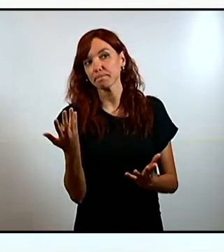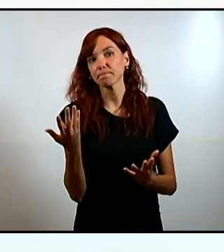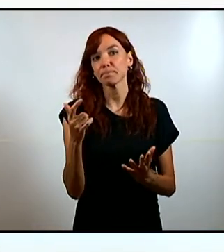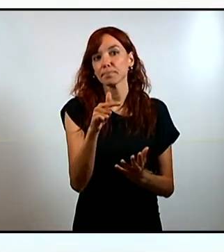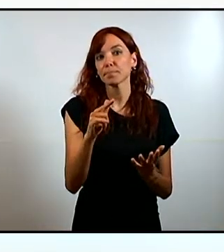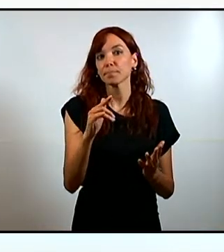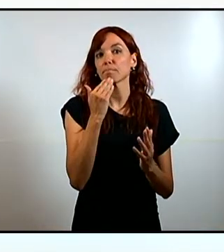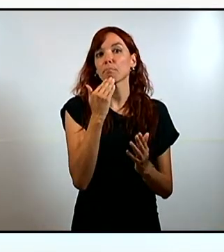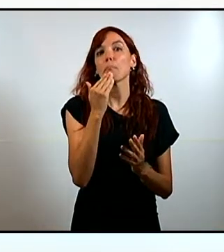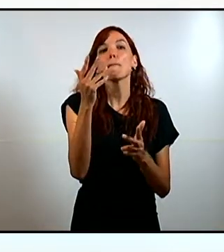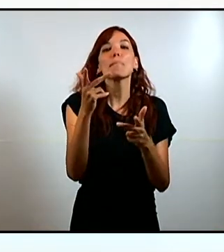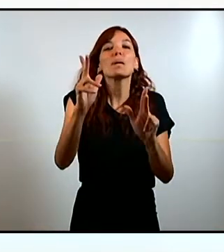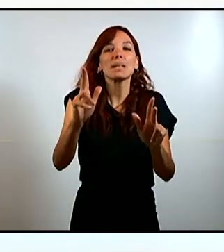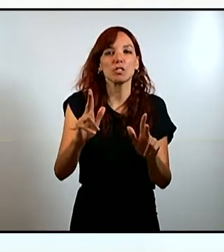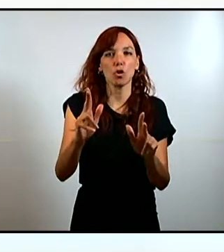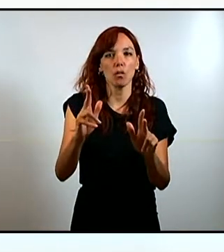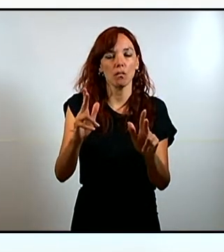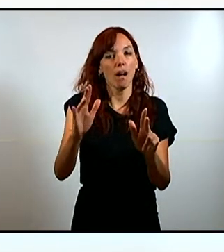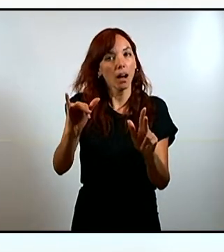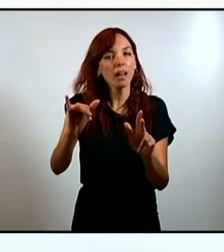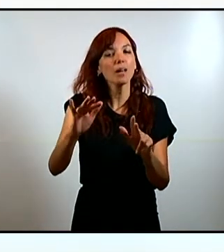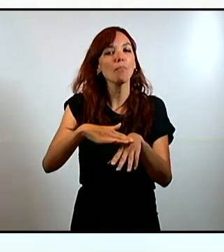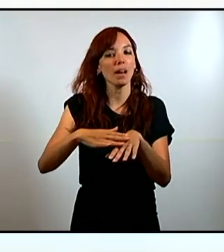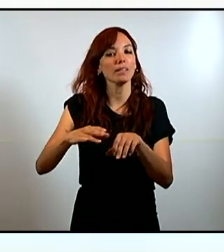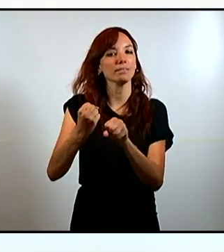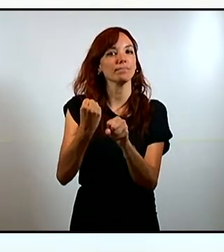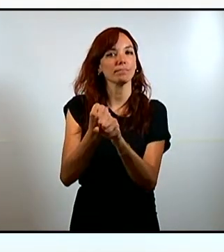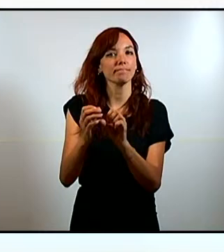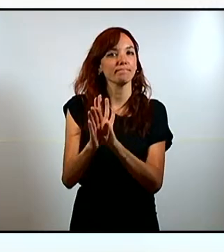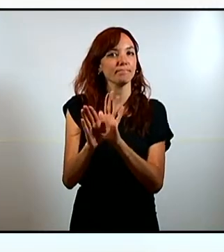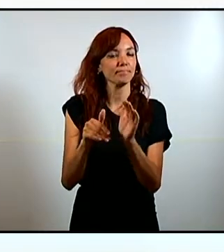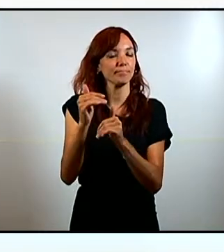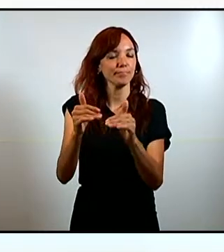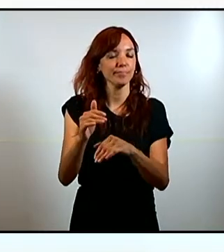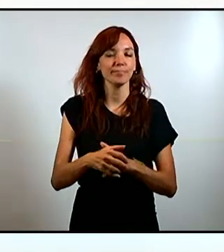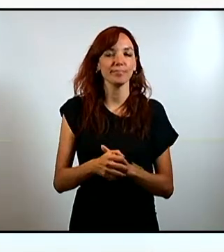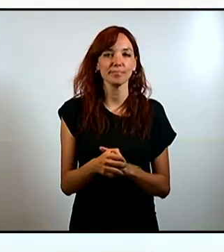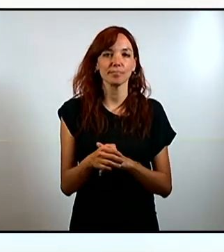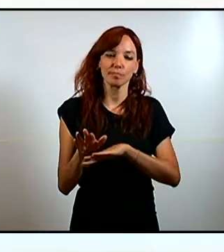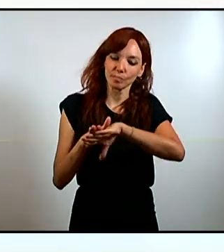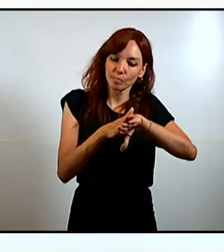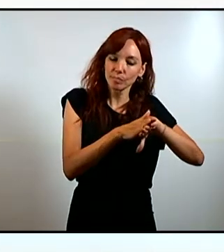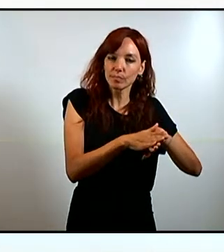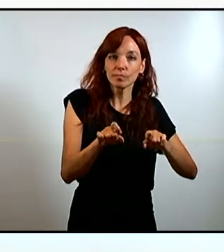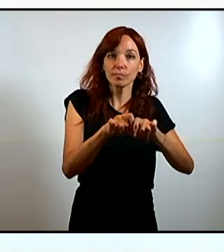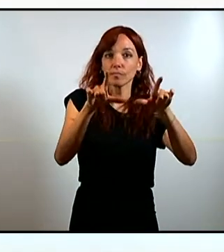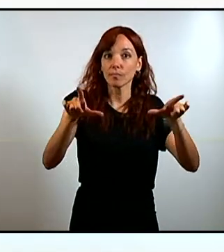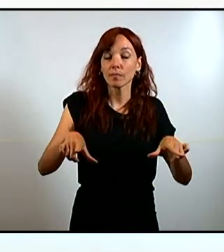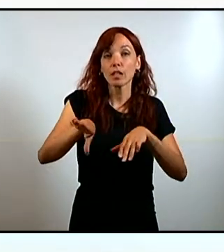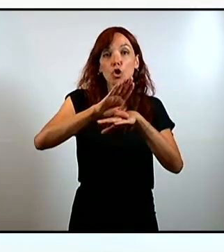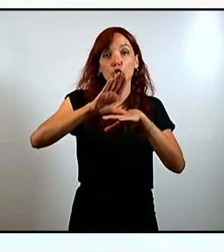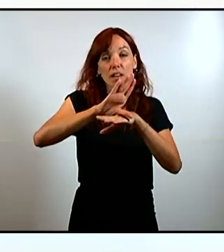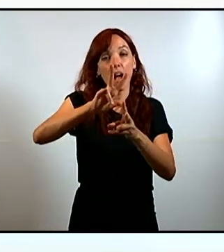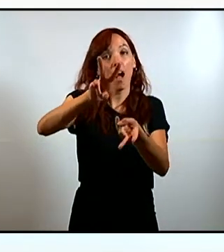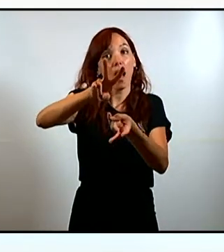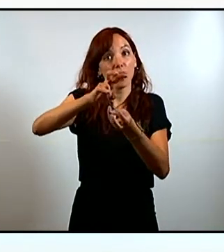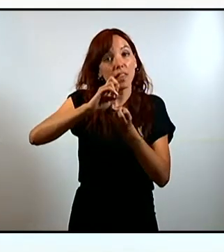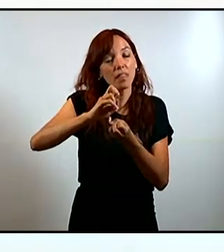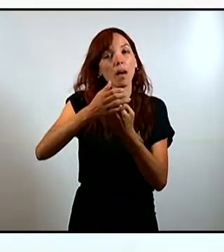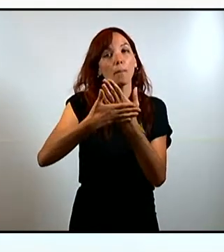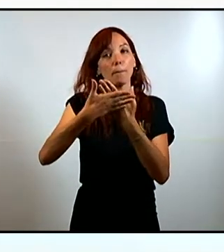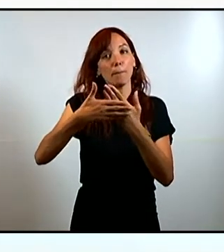este permiso, digamos, para poder seguir trabajando en ellos. La Consejería de Hacienda y Administración Pública nos ha informado de la